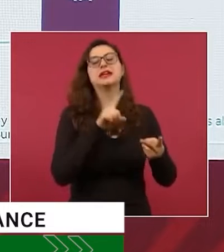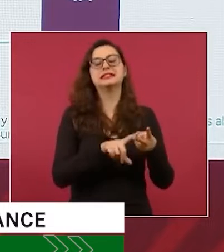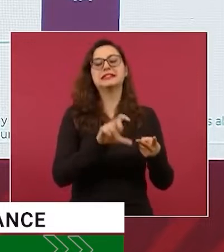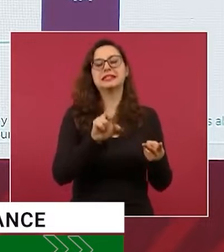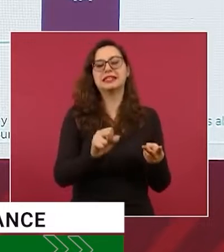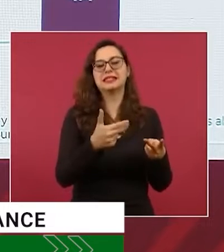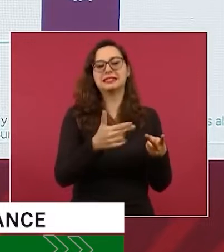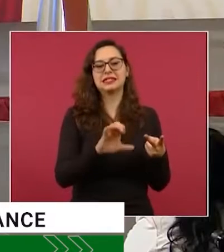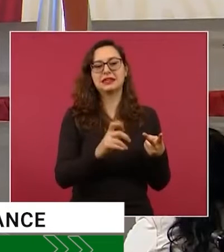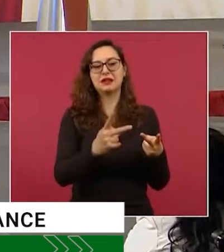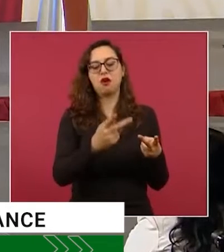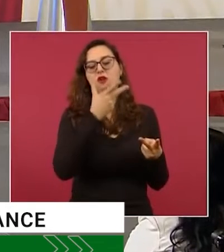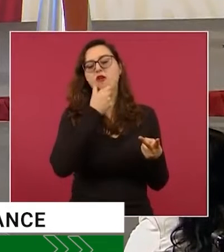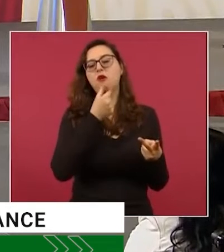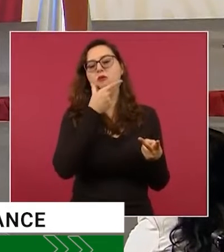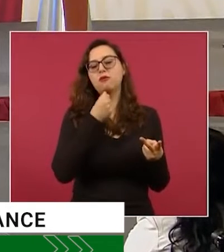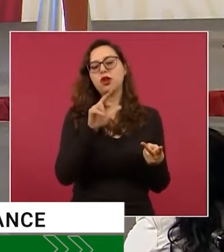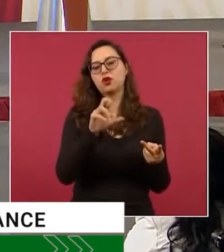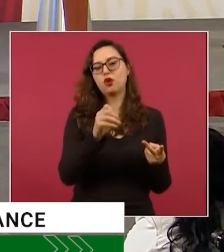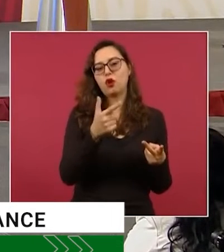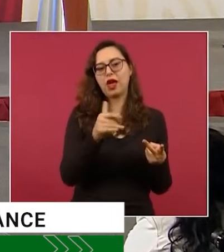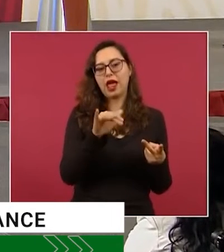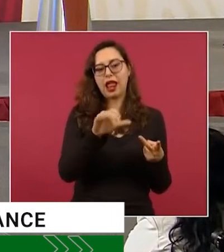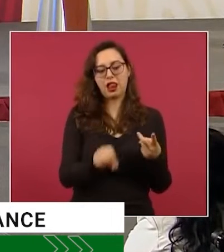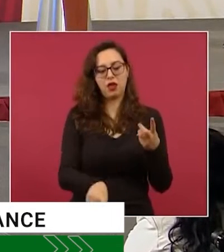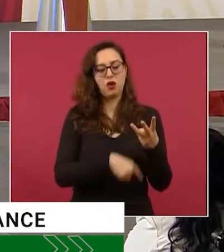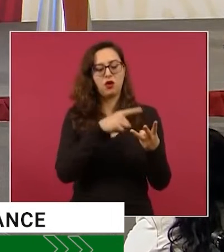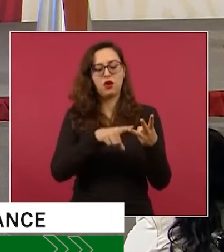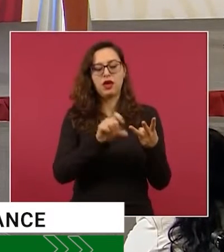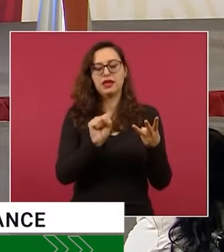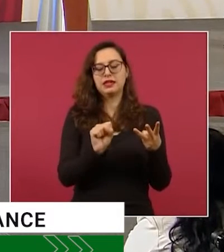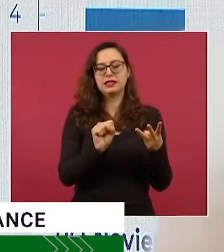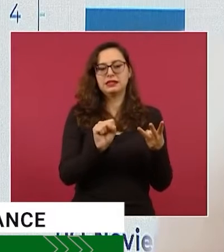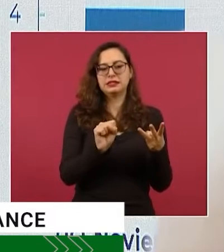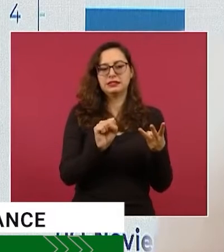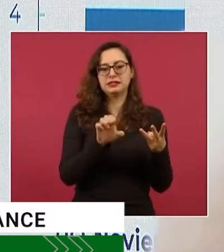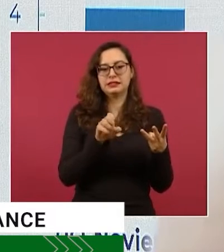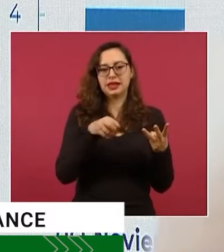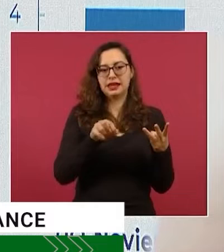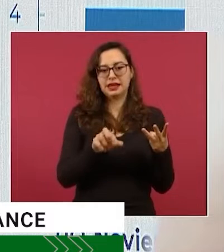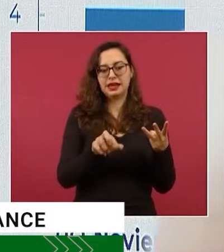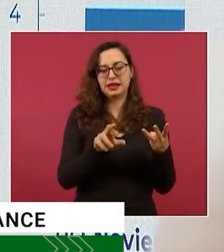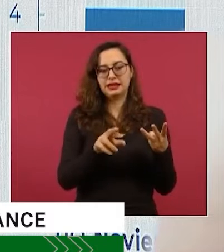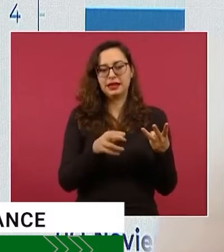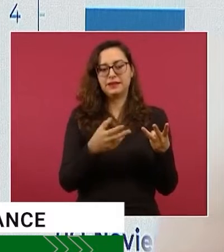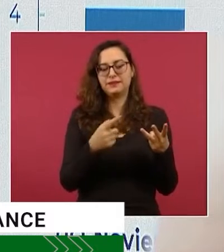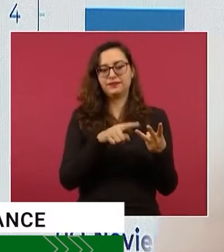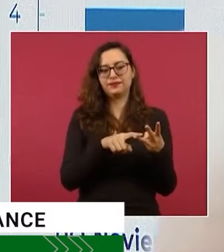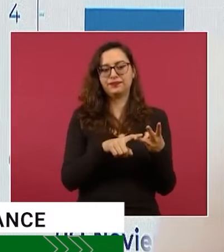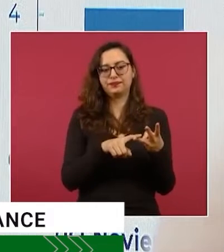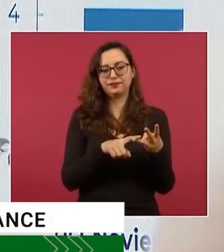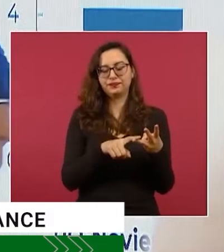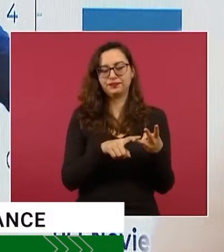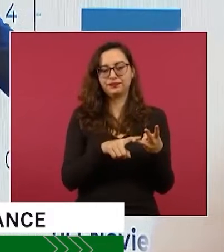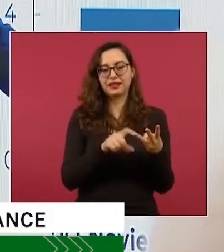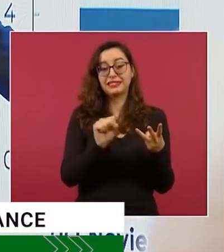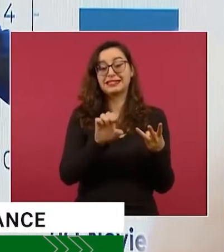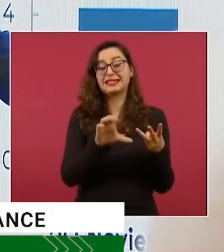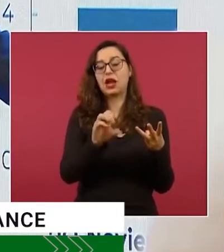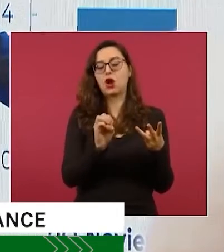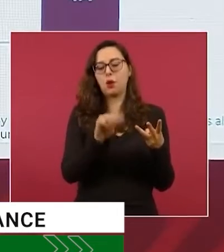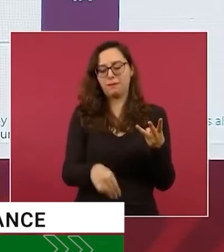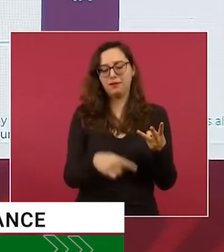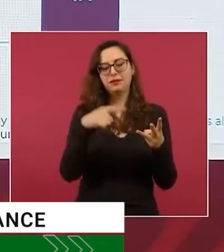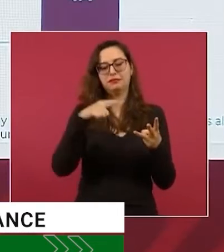como comerciantes están cumpliendo con el plan contra la inflación que se firmó con la iniciativa privada y el próximo lunes se dará un balance de